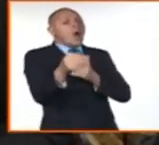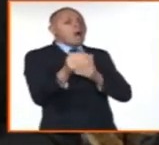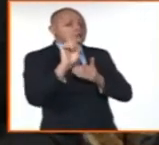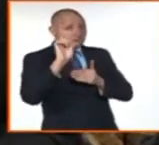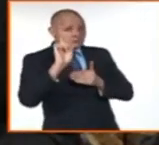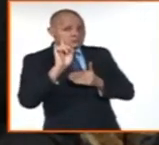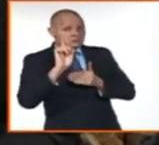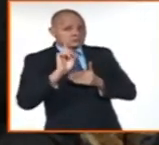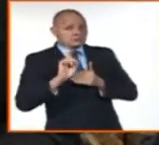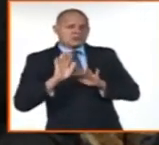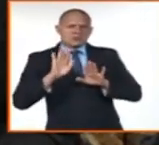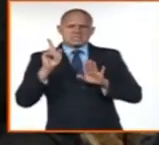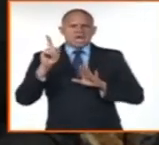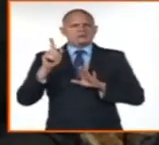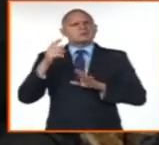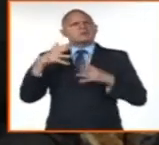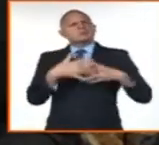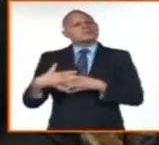opinión pública,